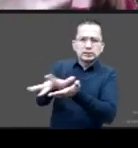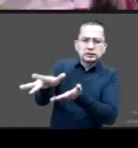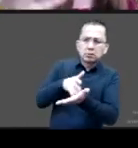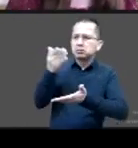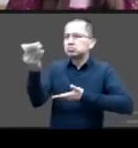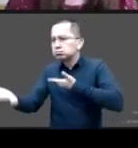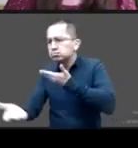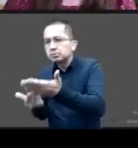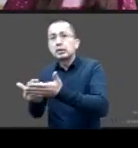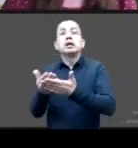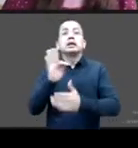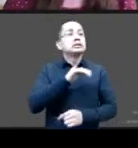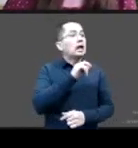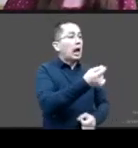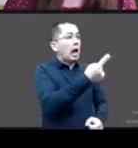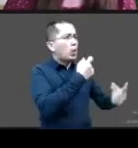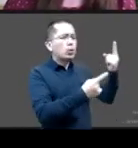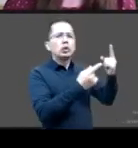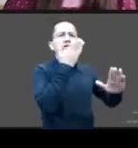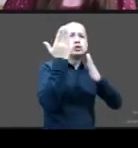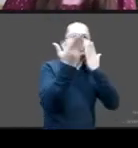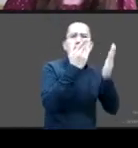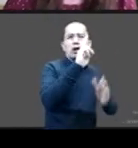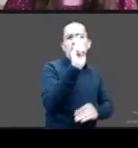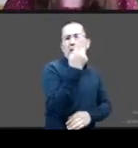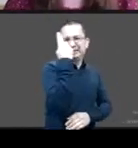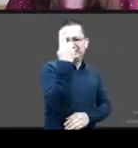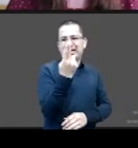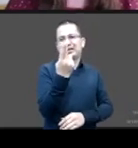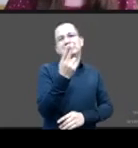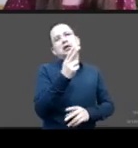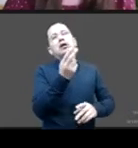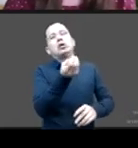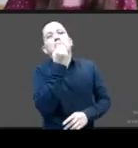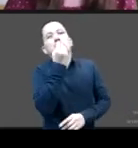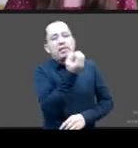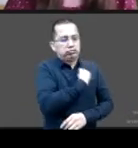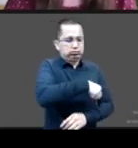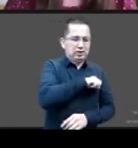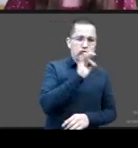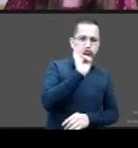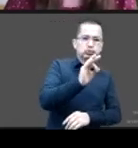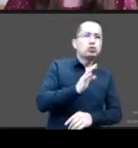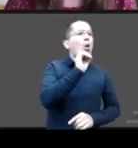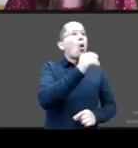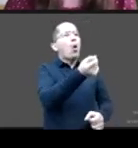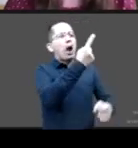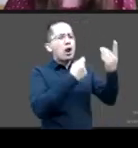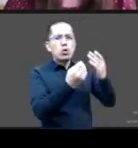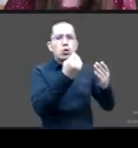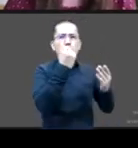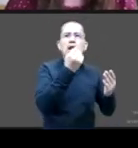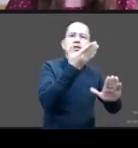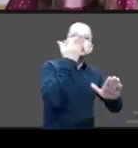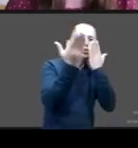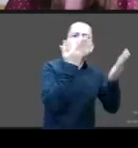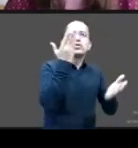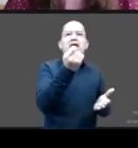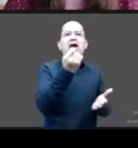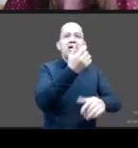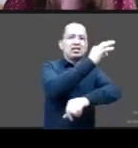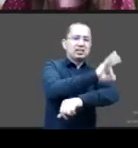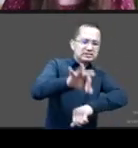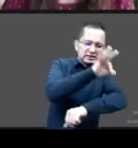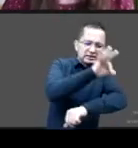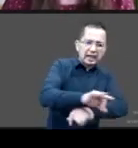que estudian nutrición algunos otros que se dedican a la comunicación al diseño gráfico crearon este concepto y esta asociación que es corazón